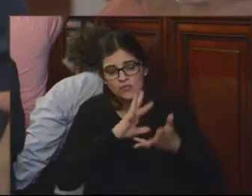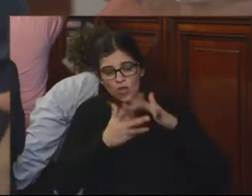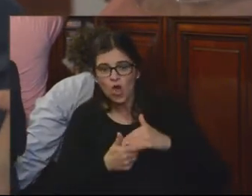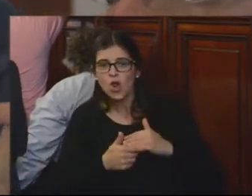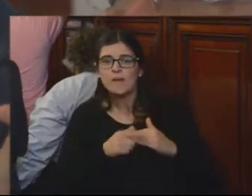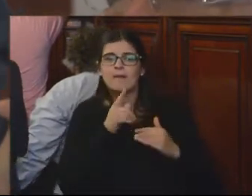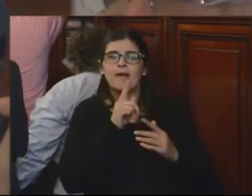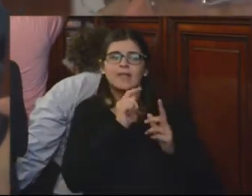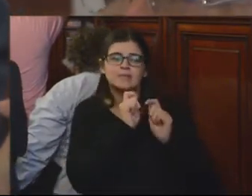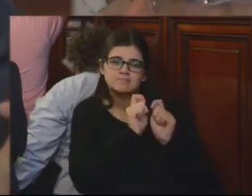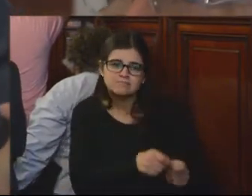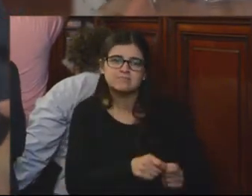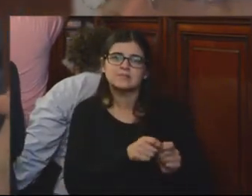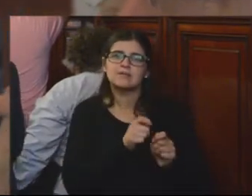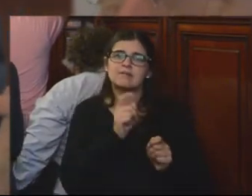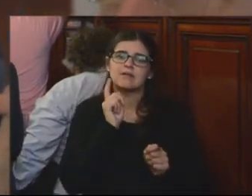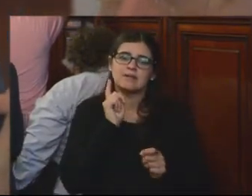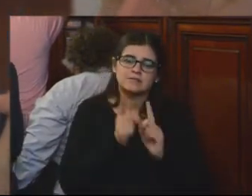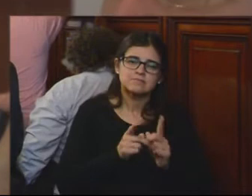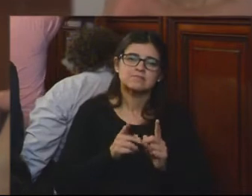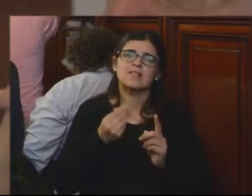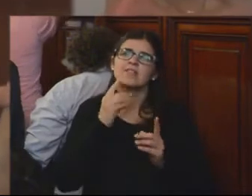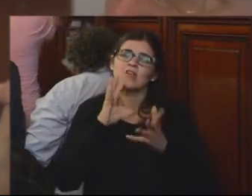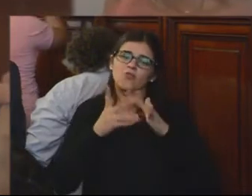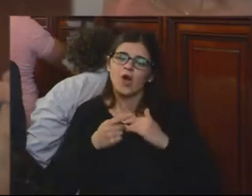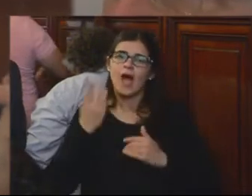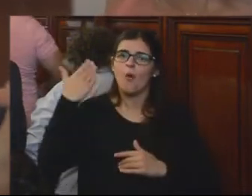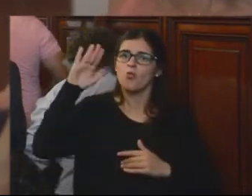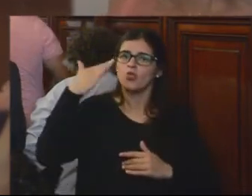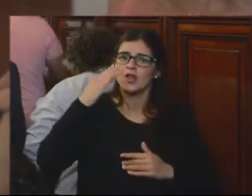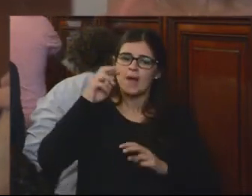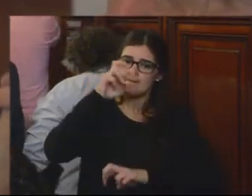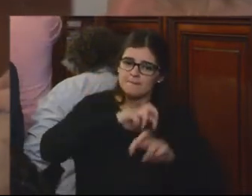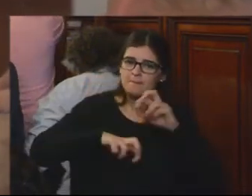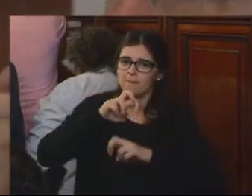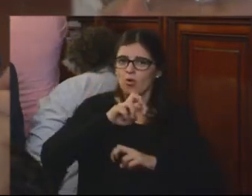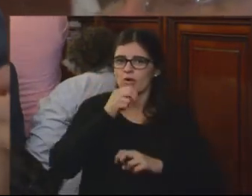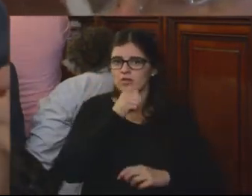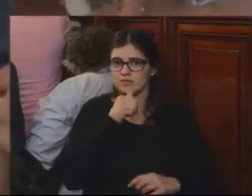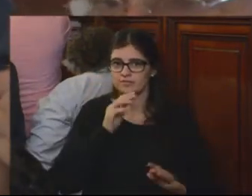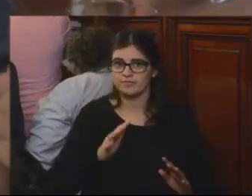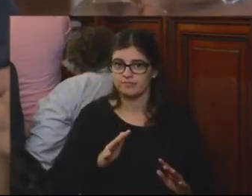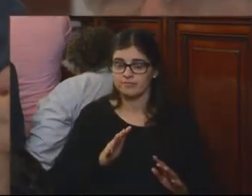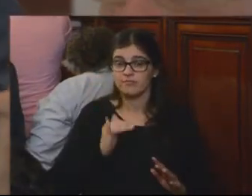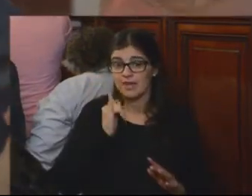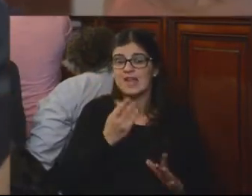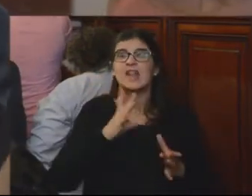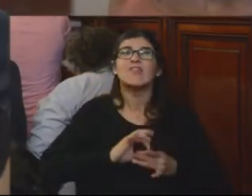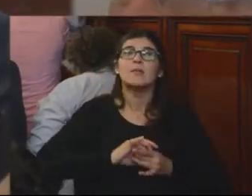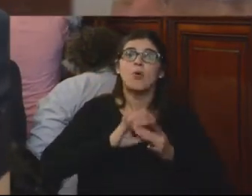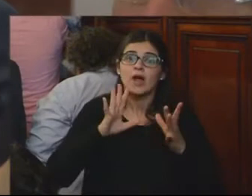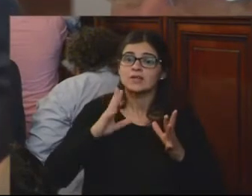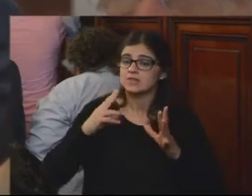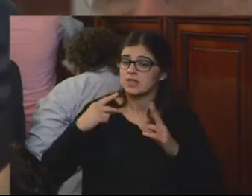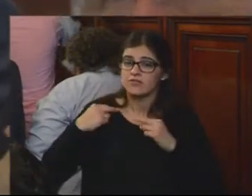nombramiento indicación de diálogo es de sus autoridades busca impulsar es y claro y la democracia seguirán